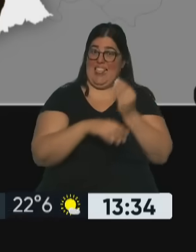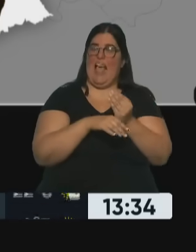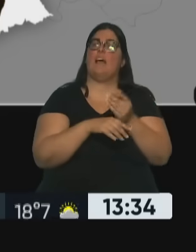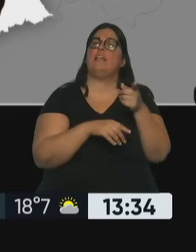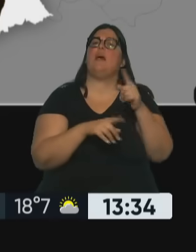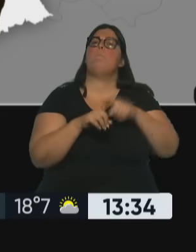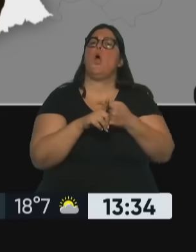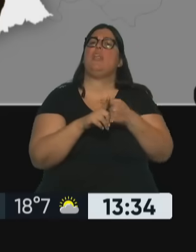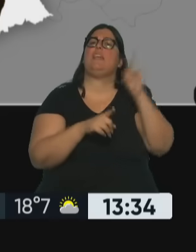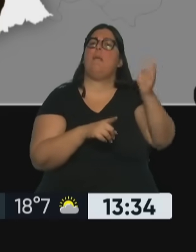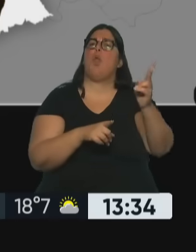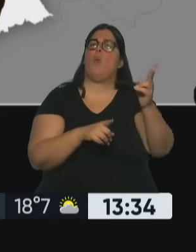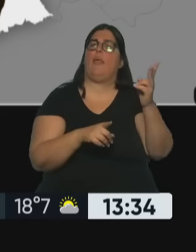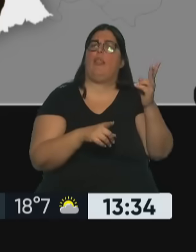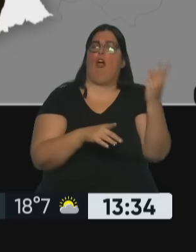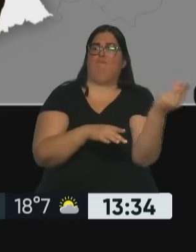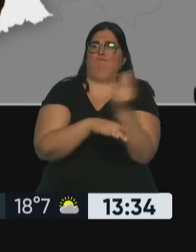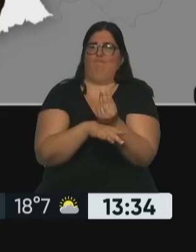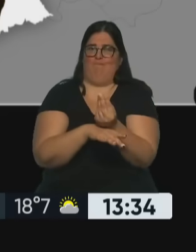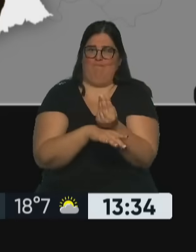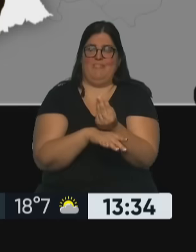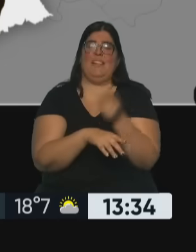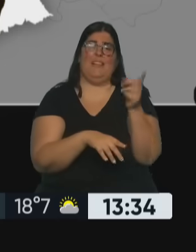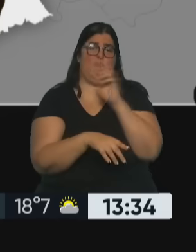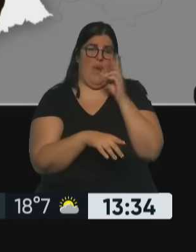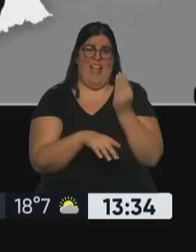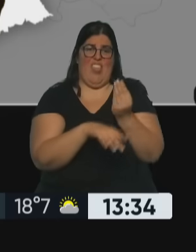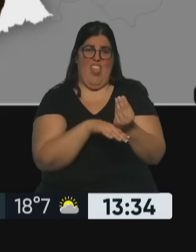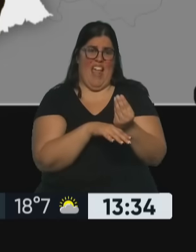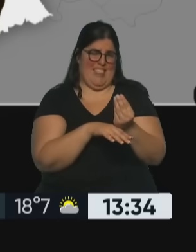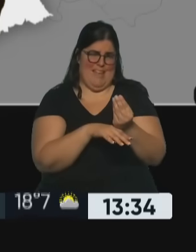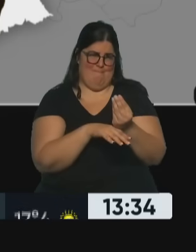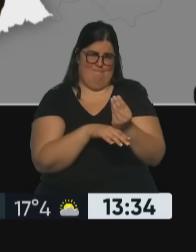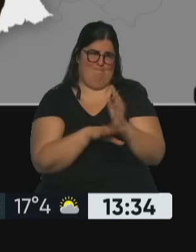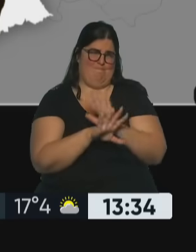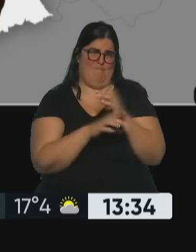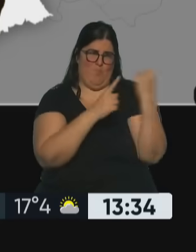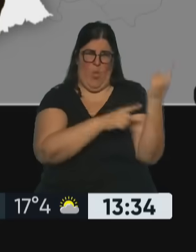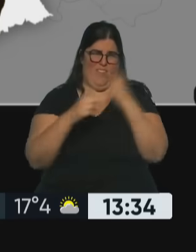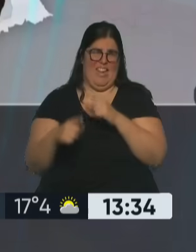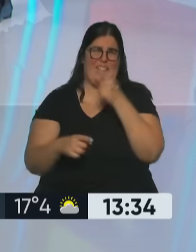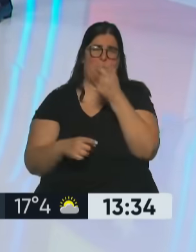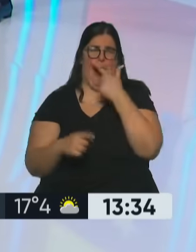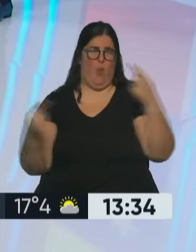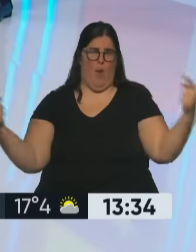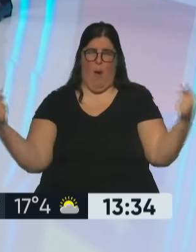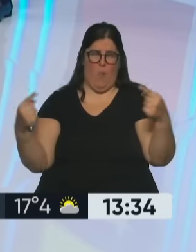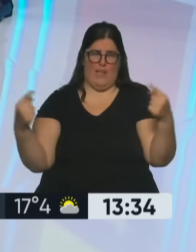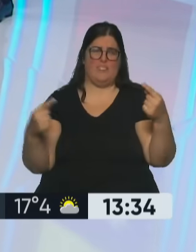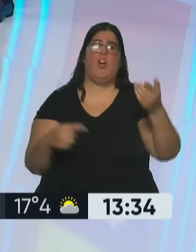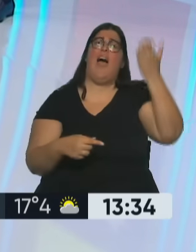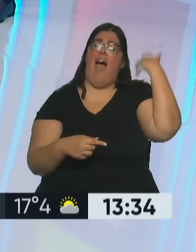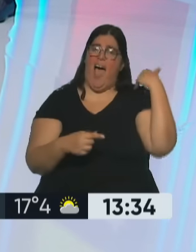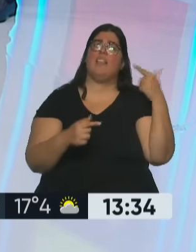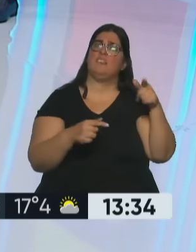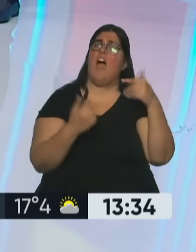inhabilitación política, una candidata que lejos está, digamos, es el otro extremo del gobierno de Nicolás Maduro, que en su momento incluso ha estado a favor de